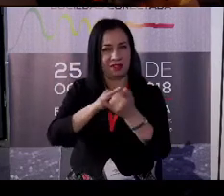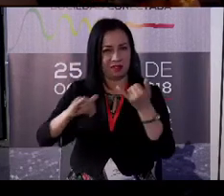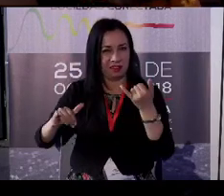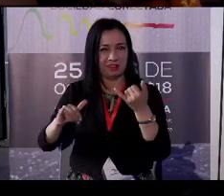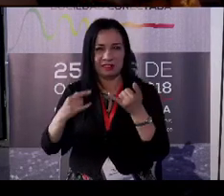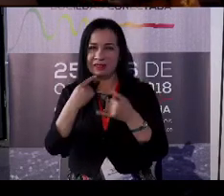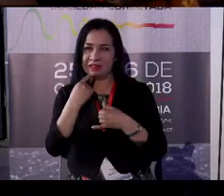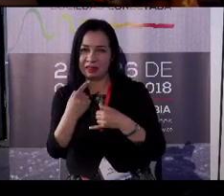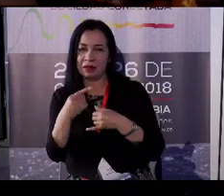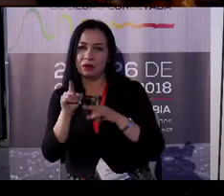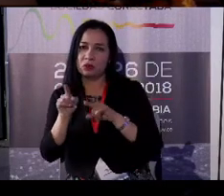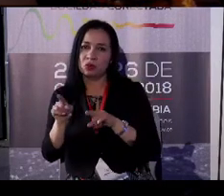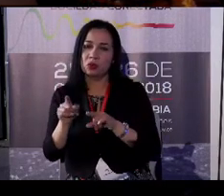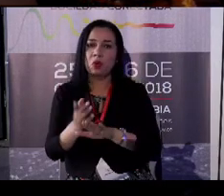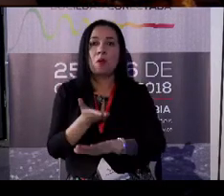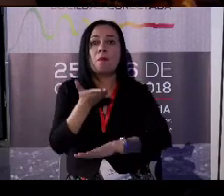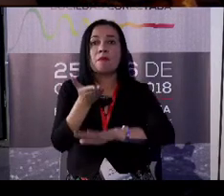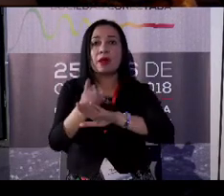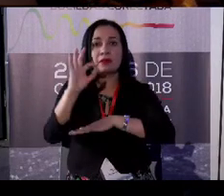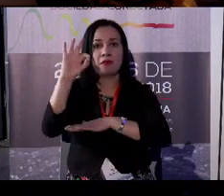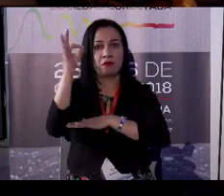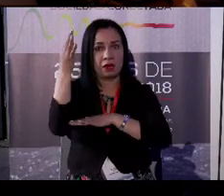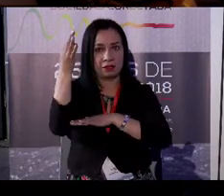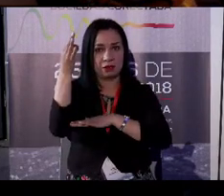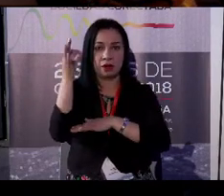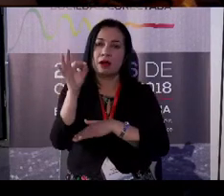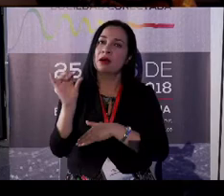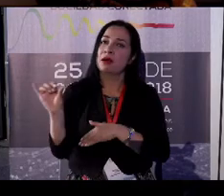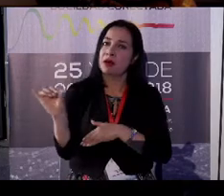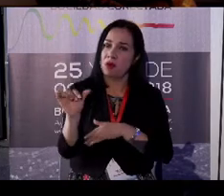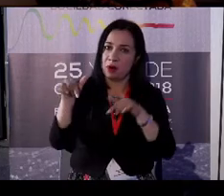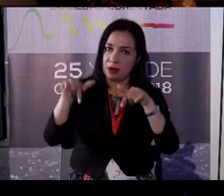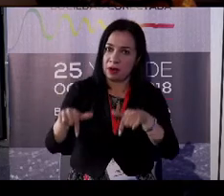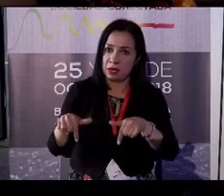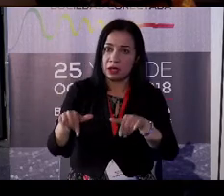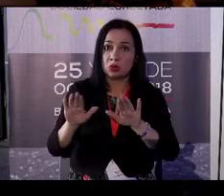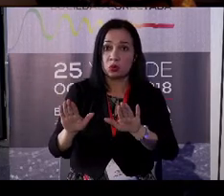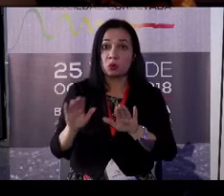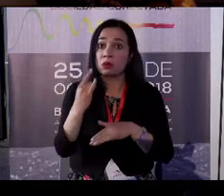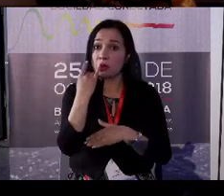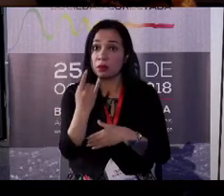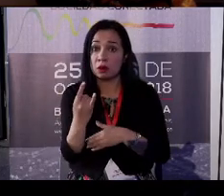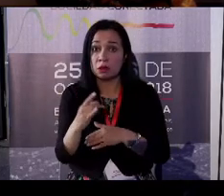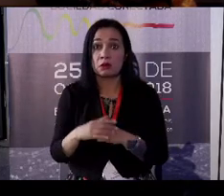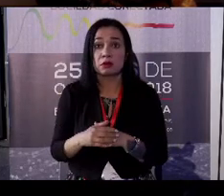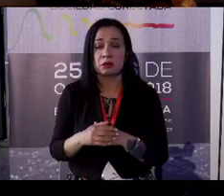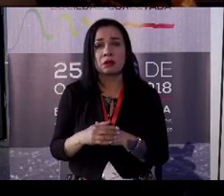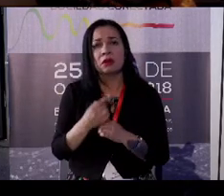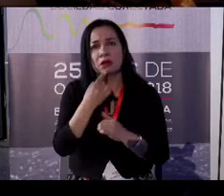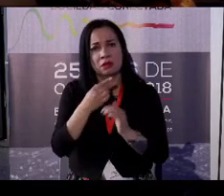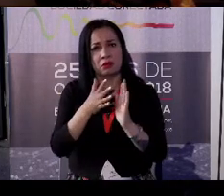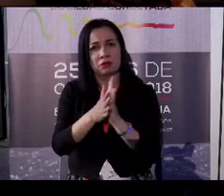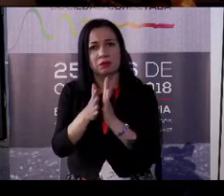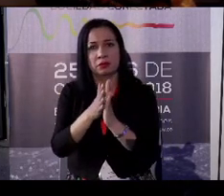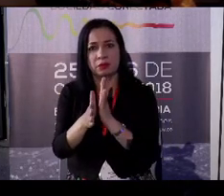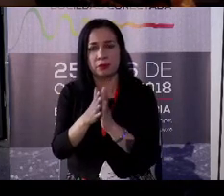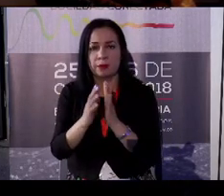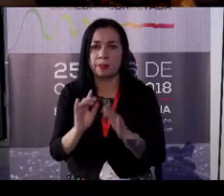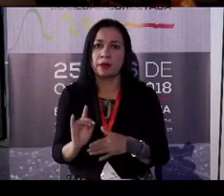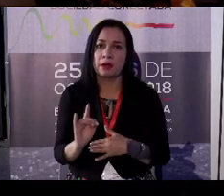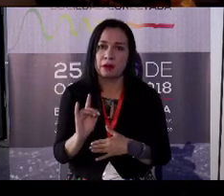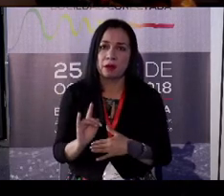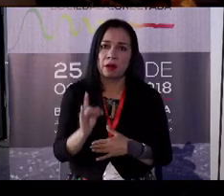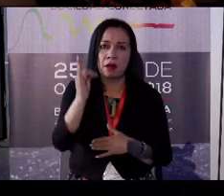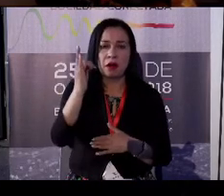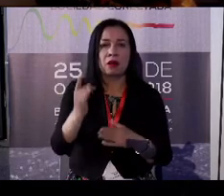se están planteando en Francia. Y eso va a ser bastante interesante. Dice así: en caso que exista un